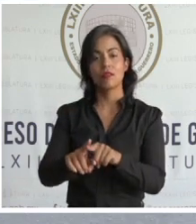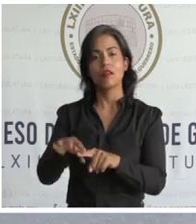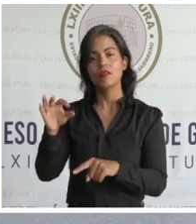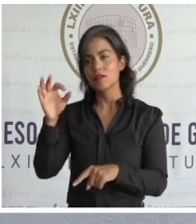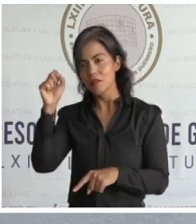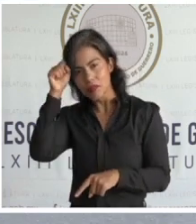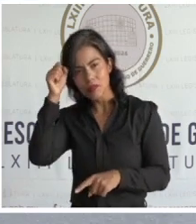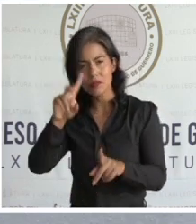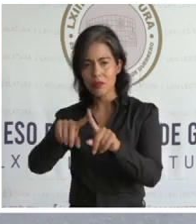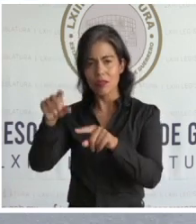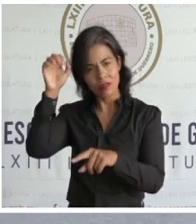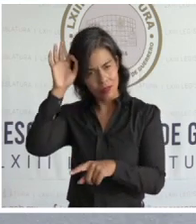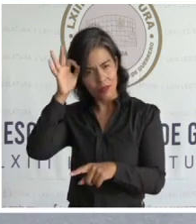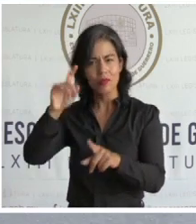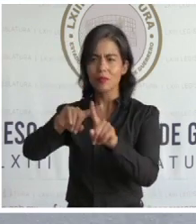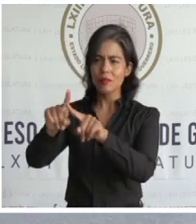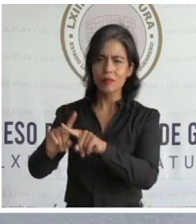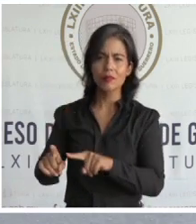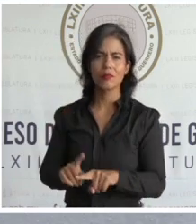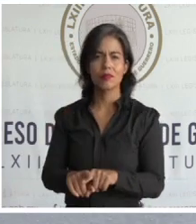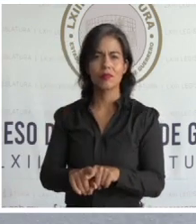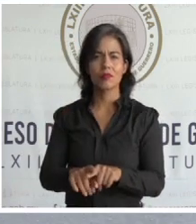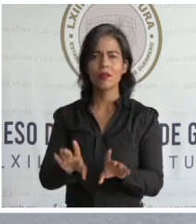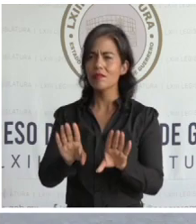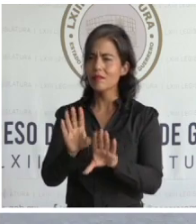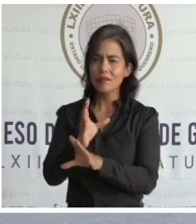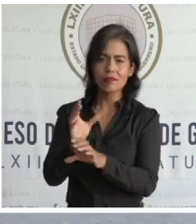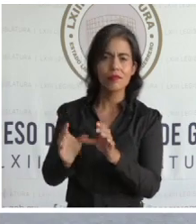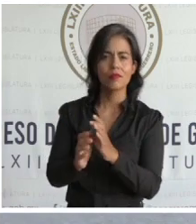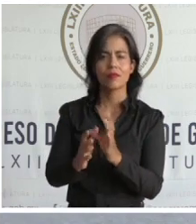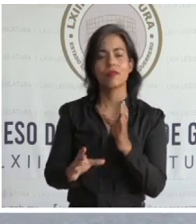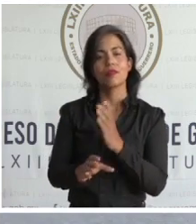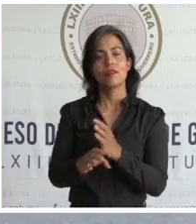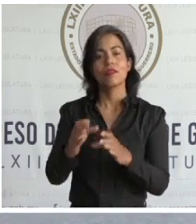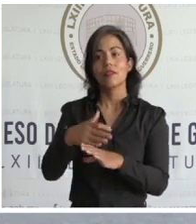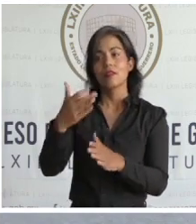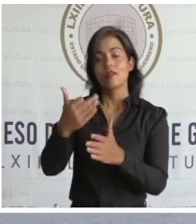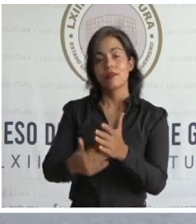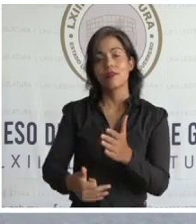lo señala la Encuesta Nacional de Calidad e Impacto